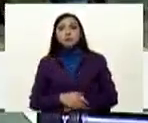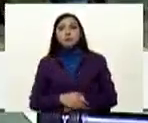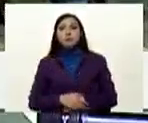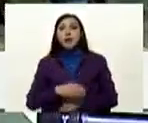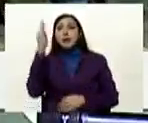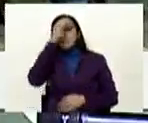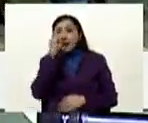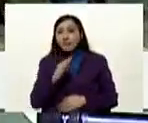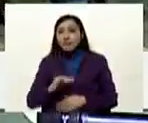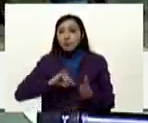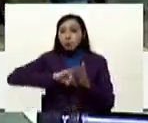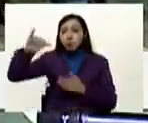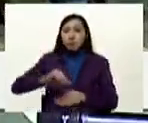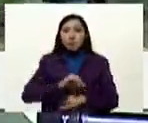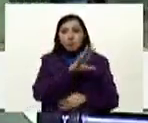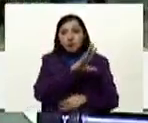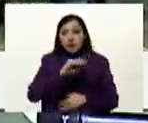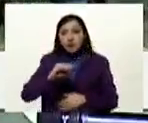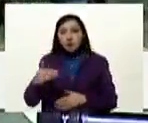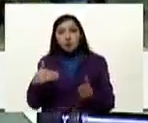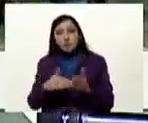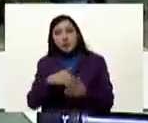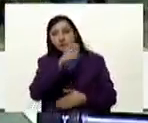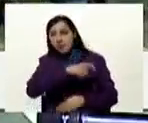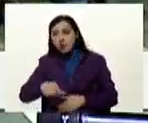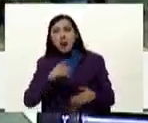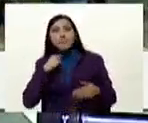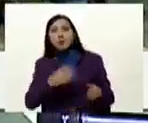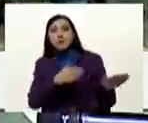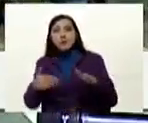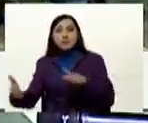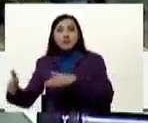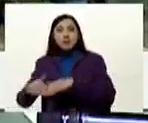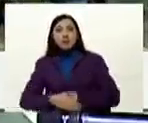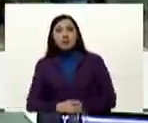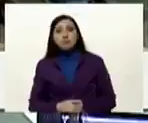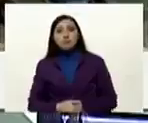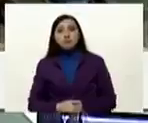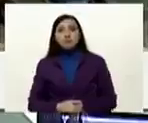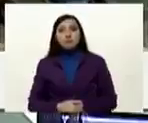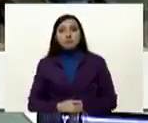Brasil está llegando a 500 mil fallecidos. ¿Ah?